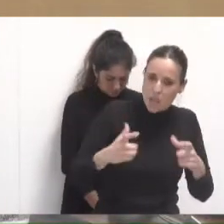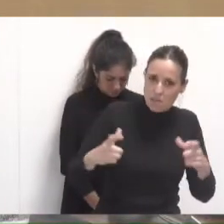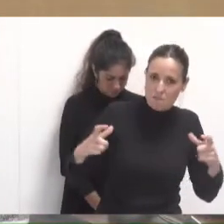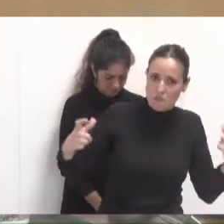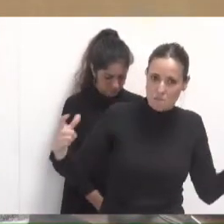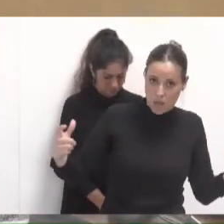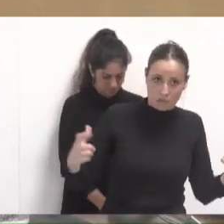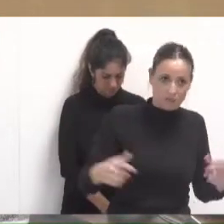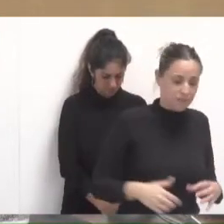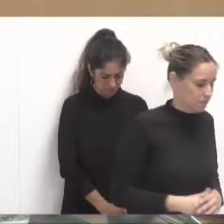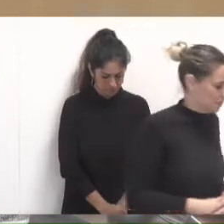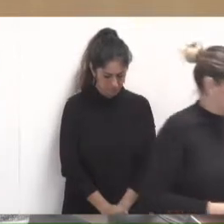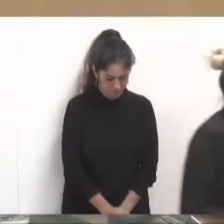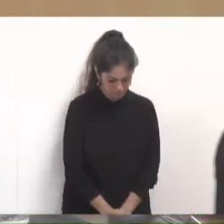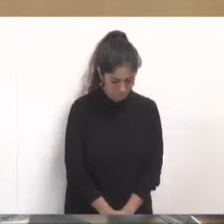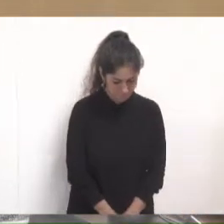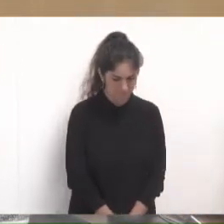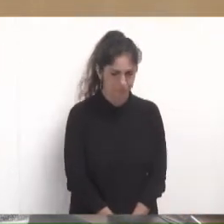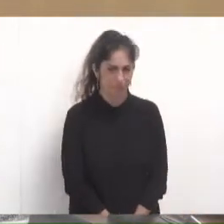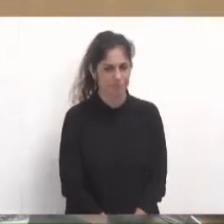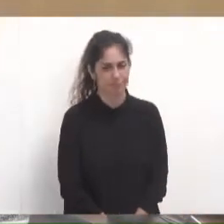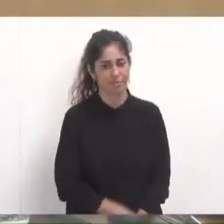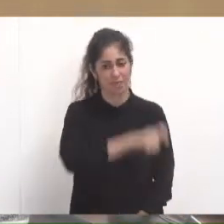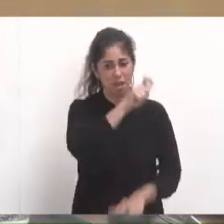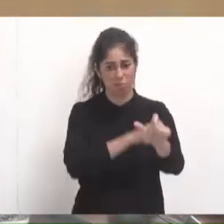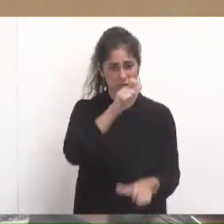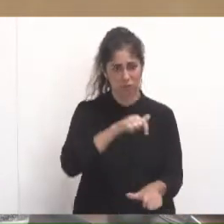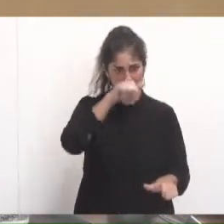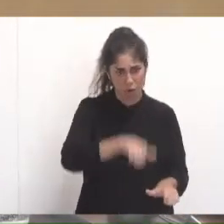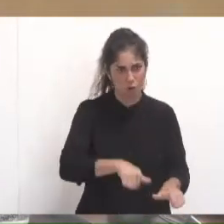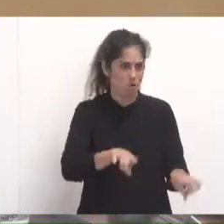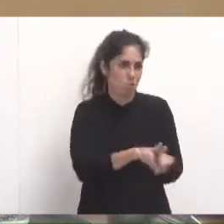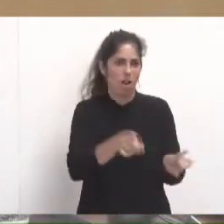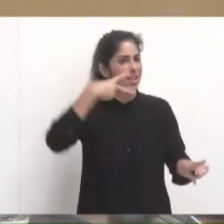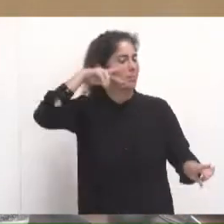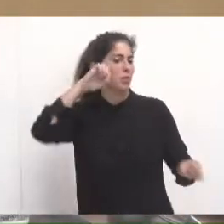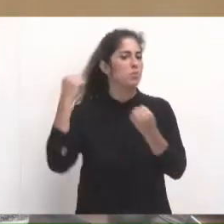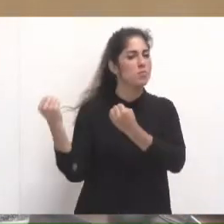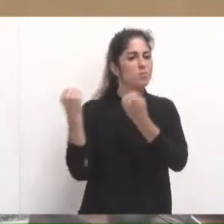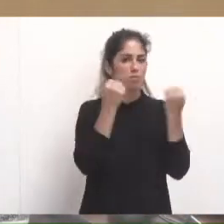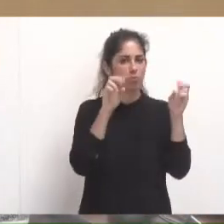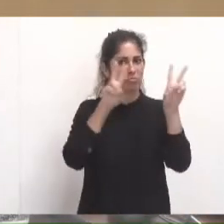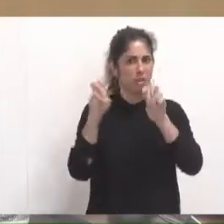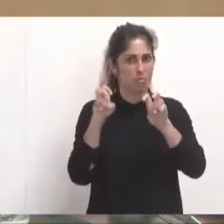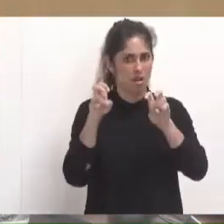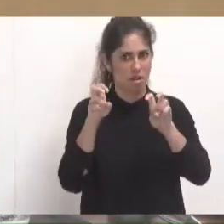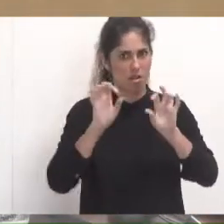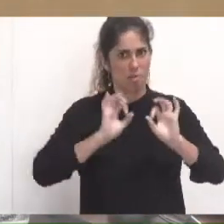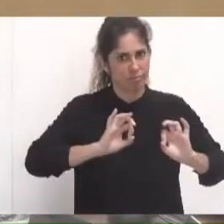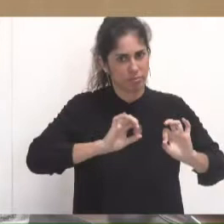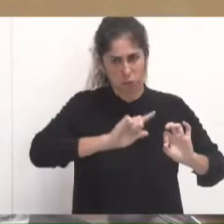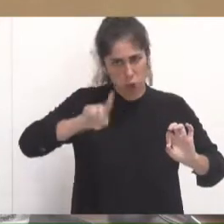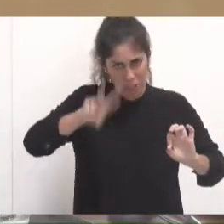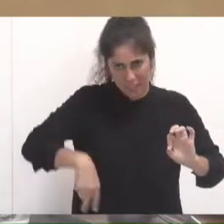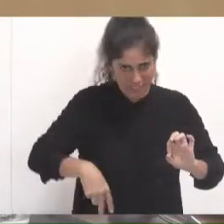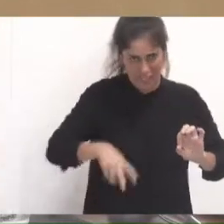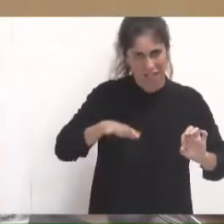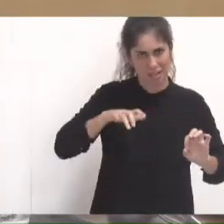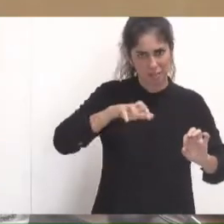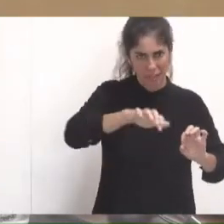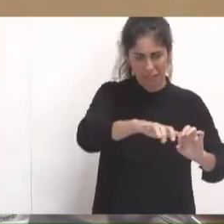sala tiene la categoría de expertos en este tipo de insectos.